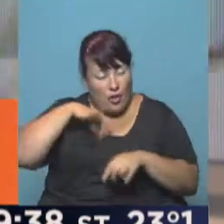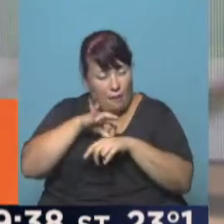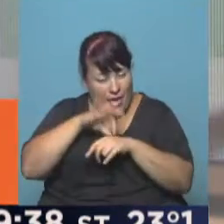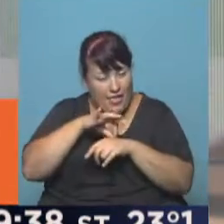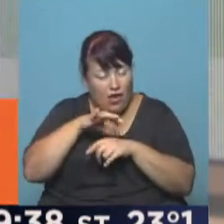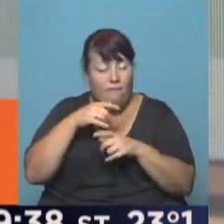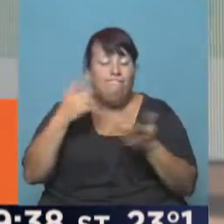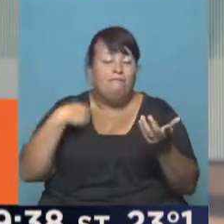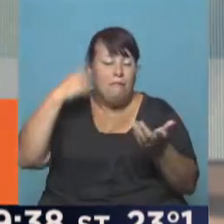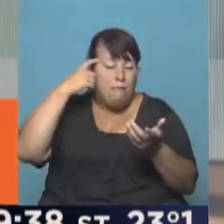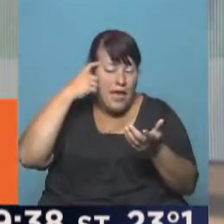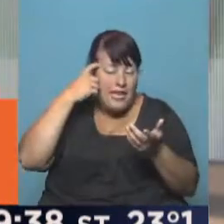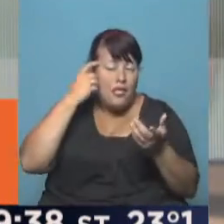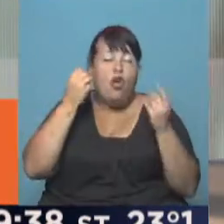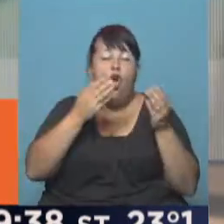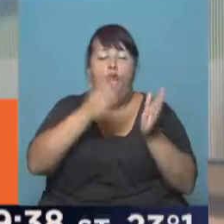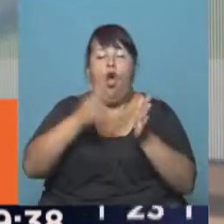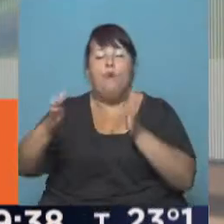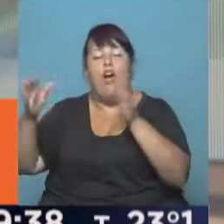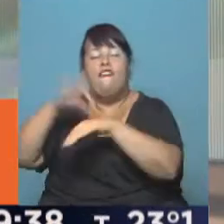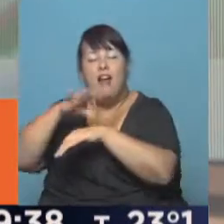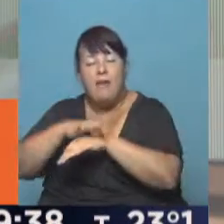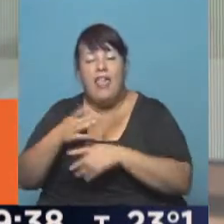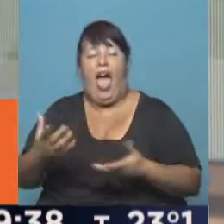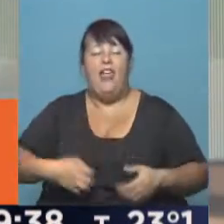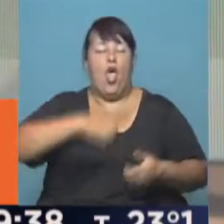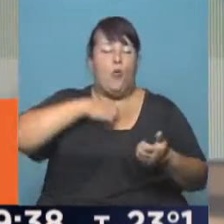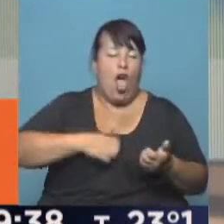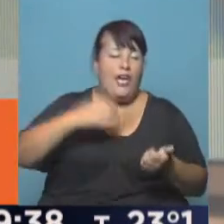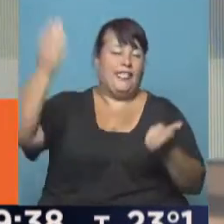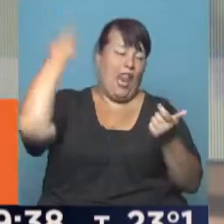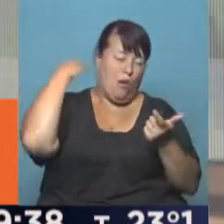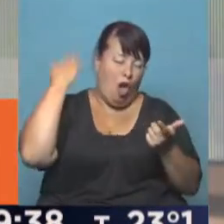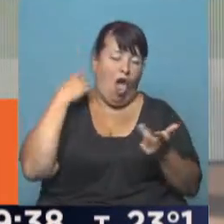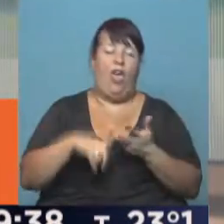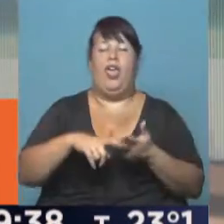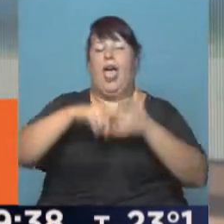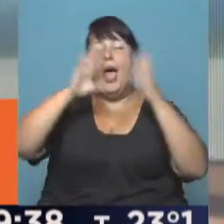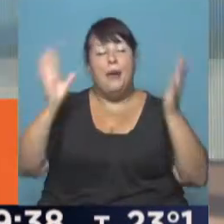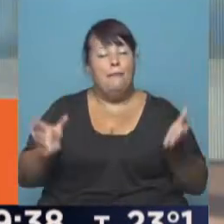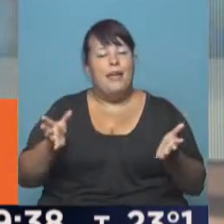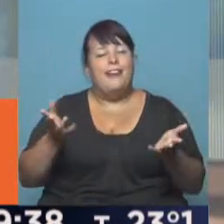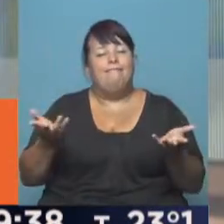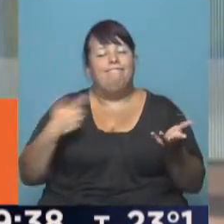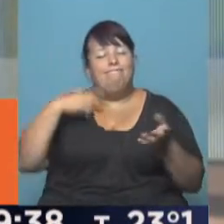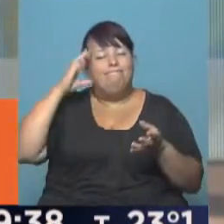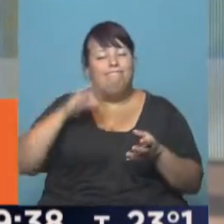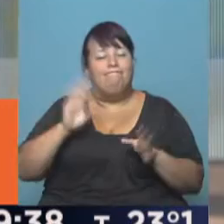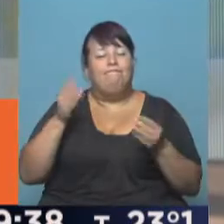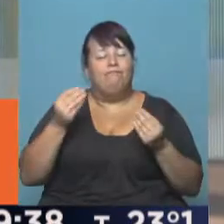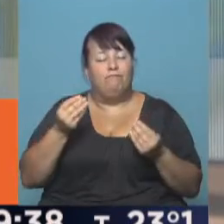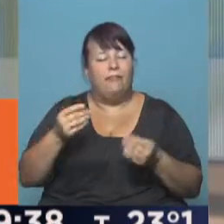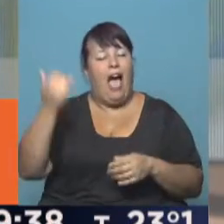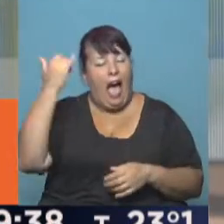médicos, en los que pensamos en una serie de patologías, en bronquitis, neumonía, pero no nos acordamos de